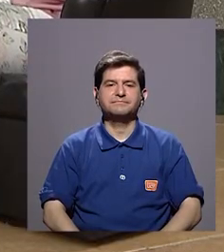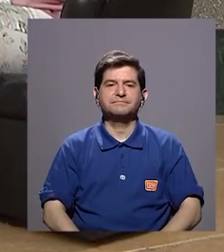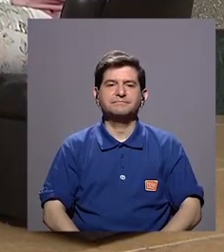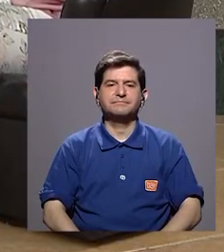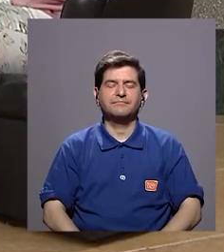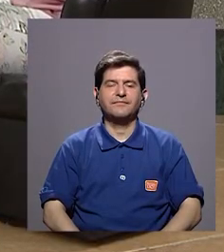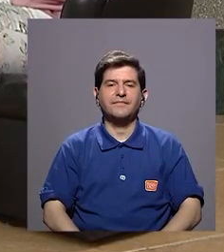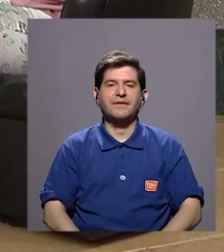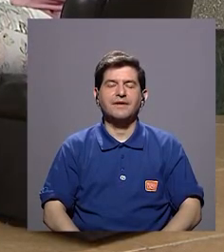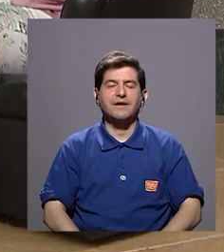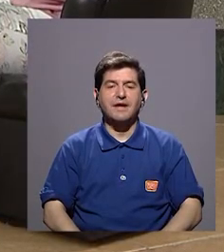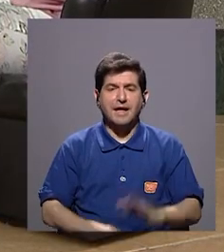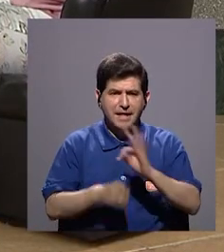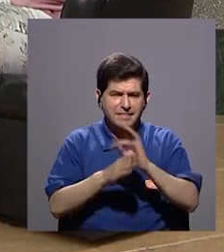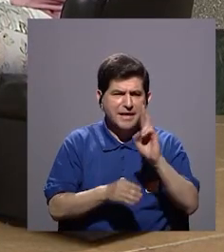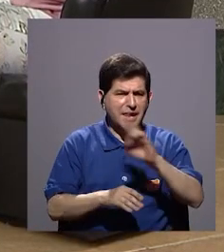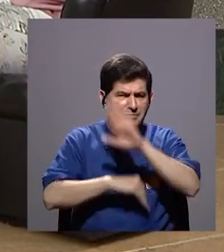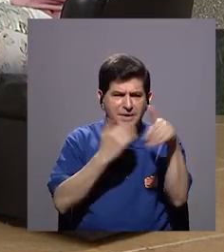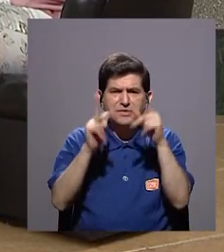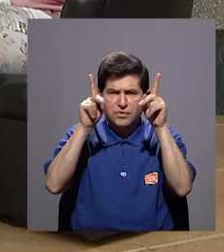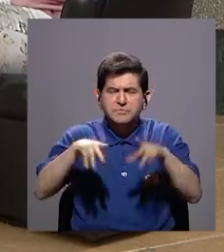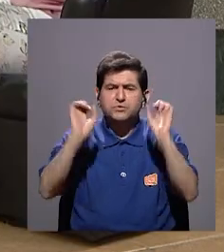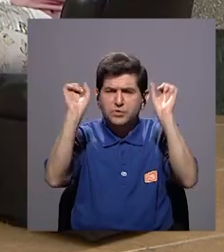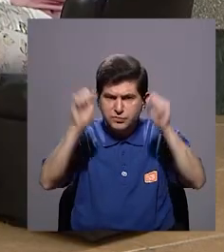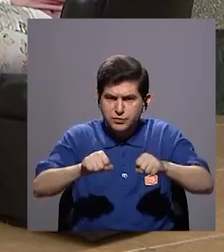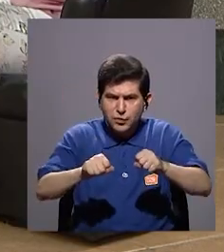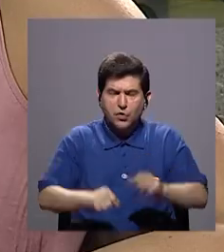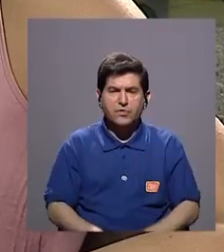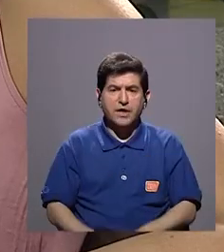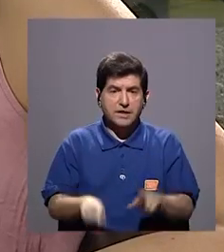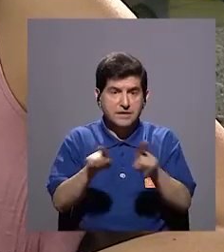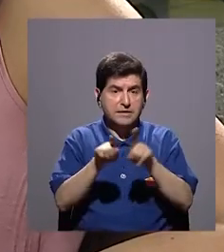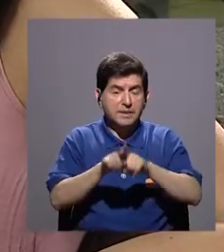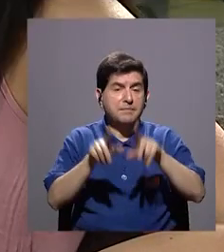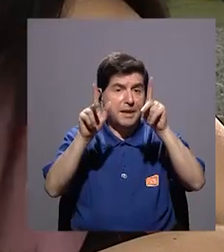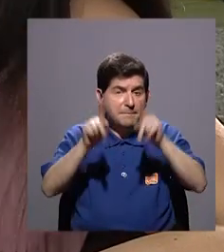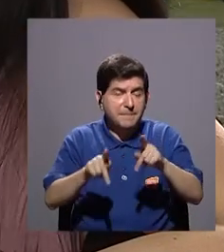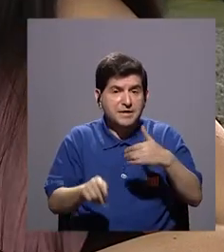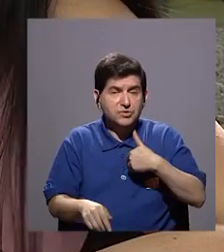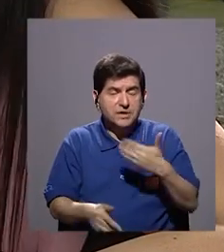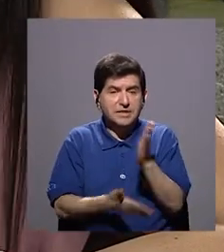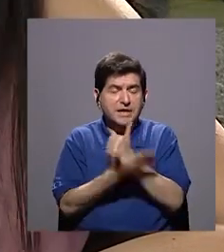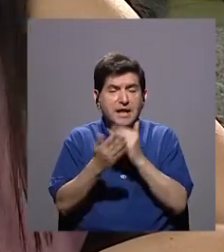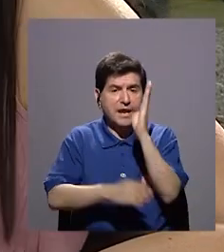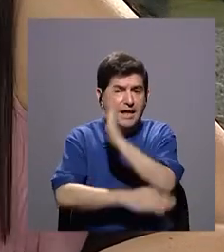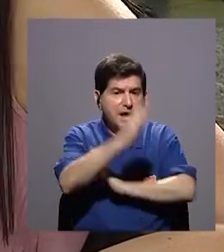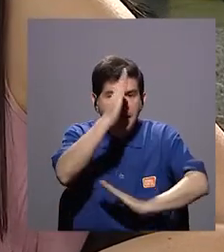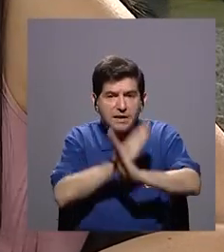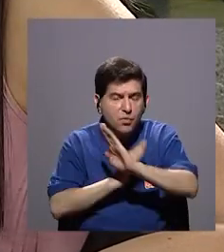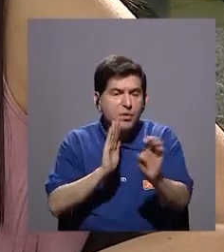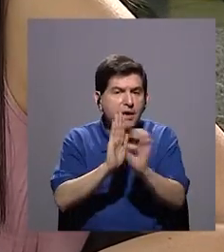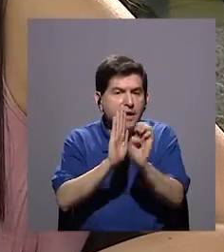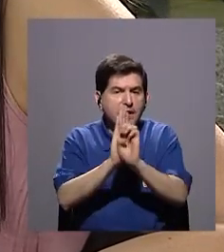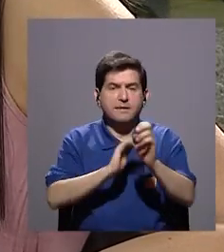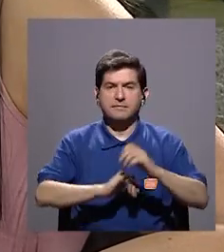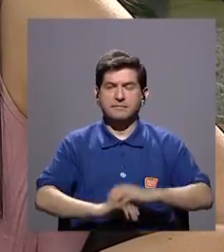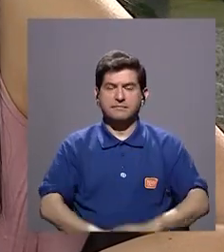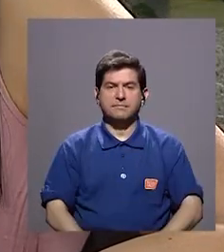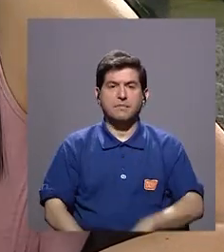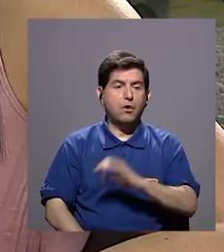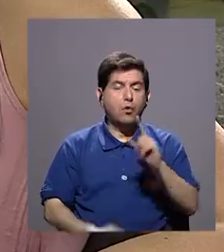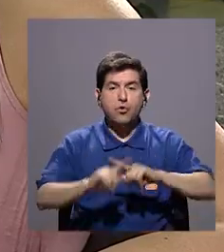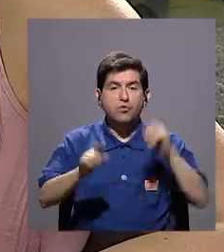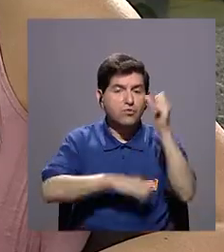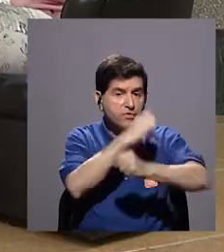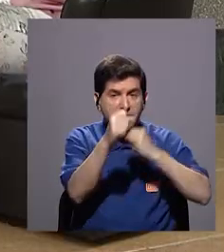Leonor, ¿el Reiki es para todas las personas, incluso personas con alguna discapacidad, por ejemplo?